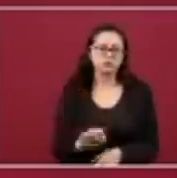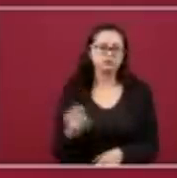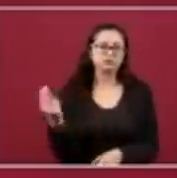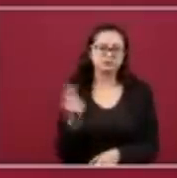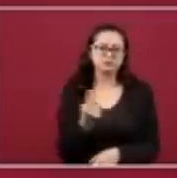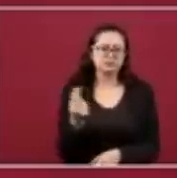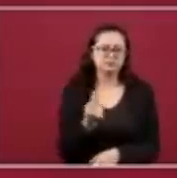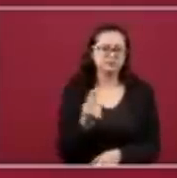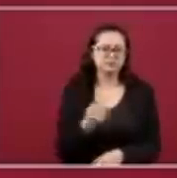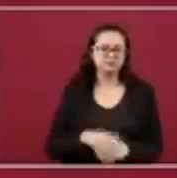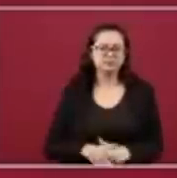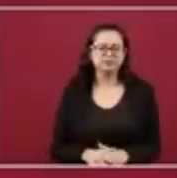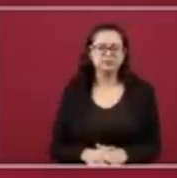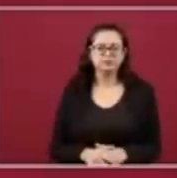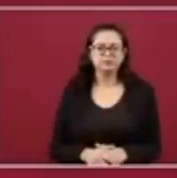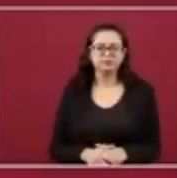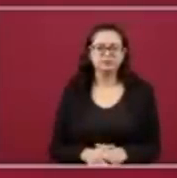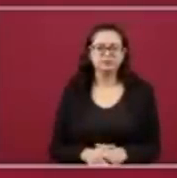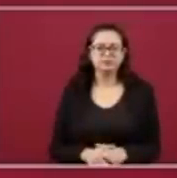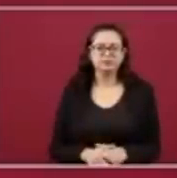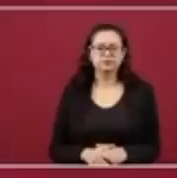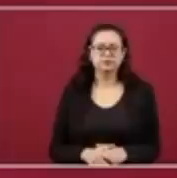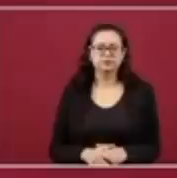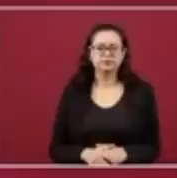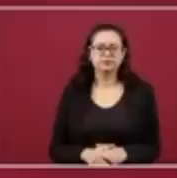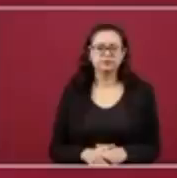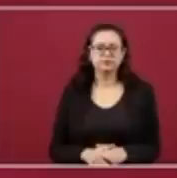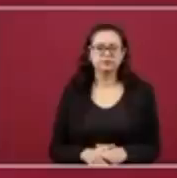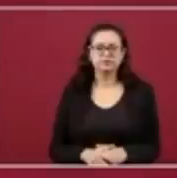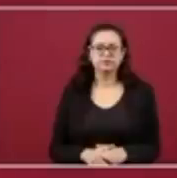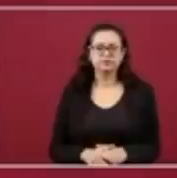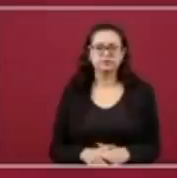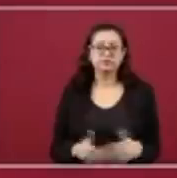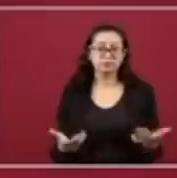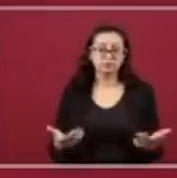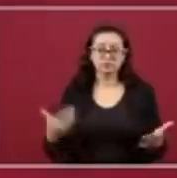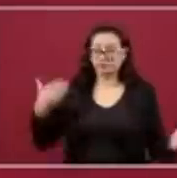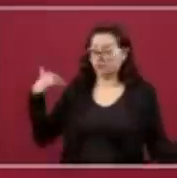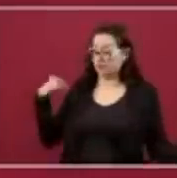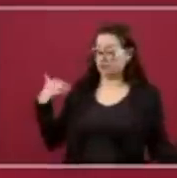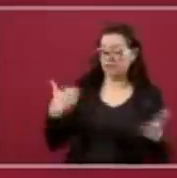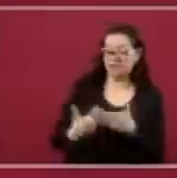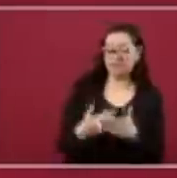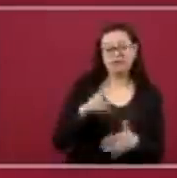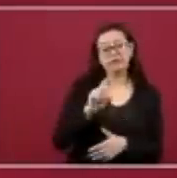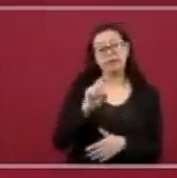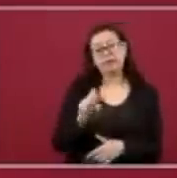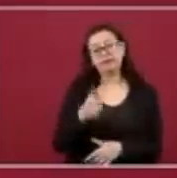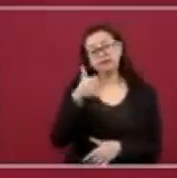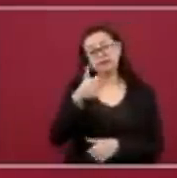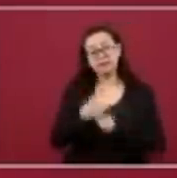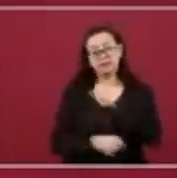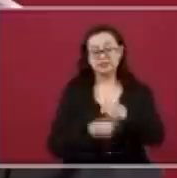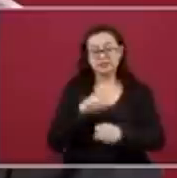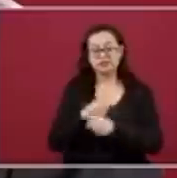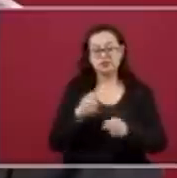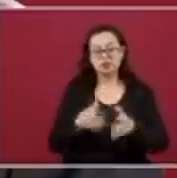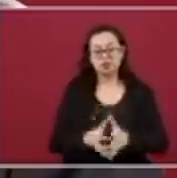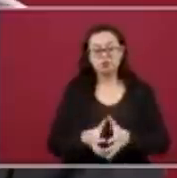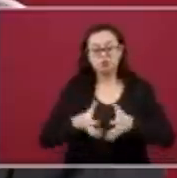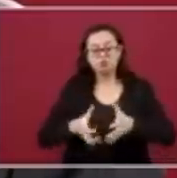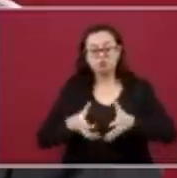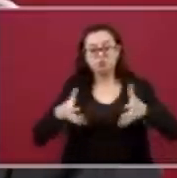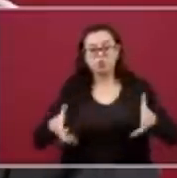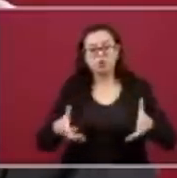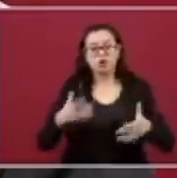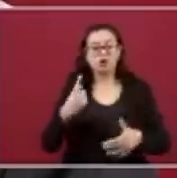porque no olvidemos que en 36 años la tasa de crecimiento anual ha sido